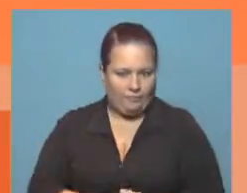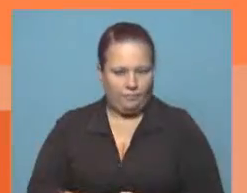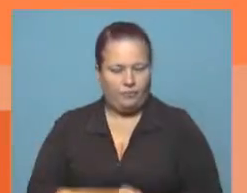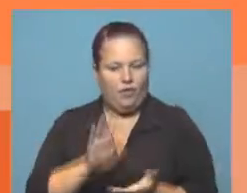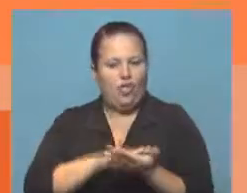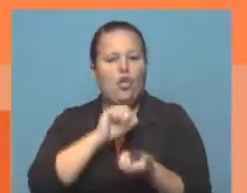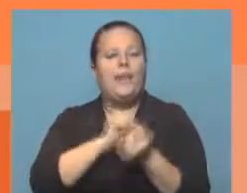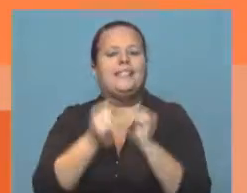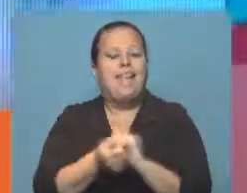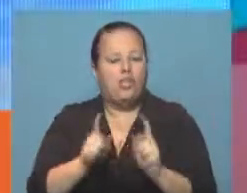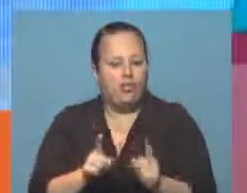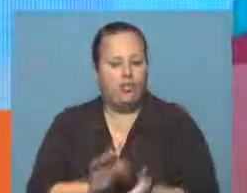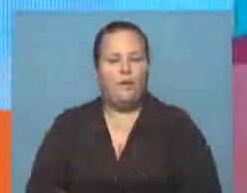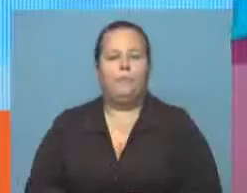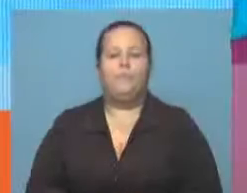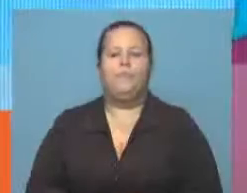acerca de sexualidad?